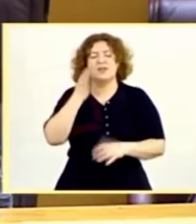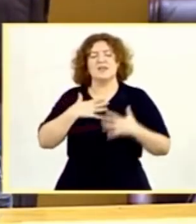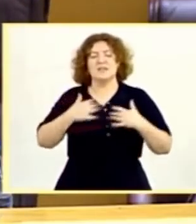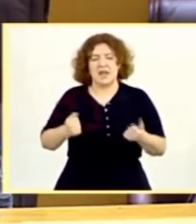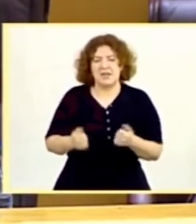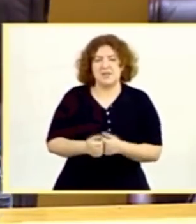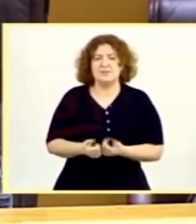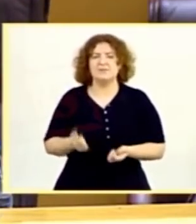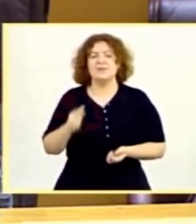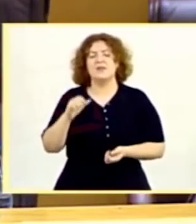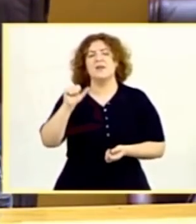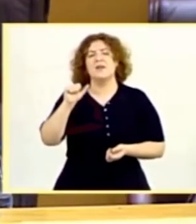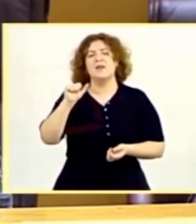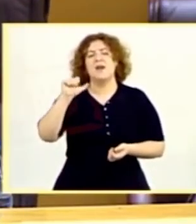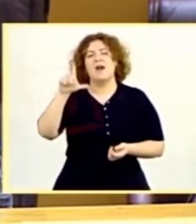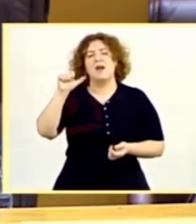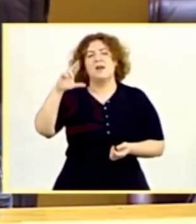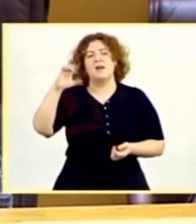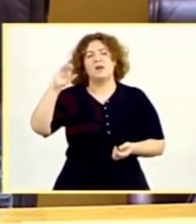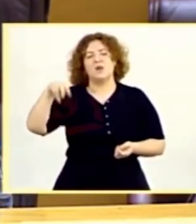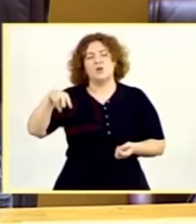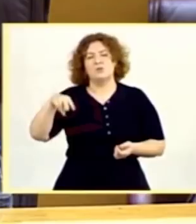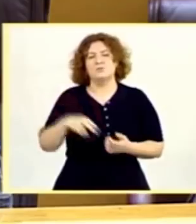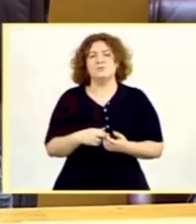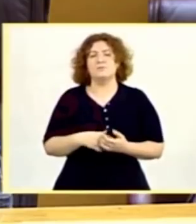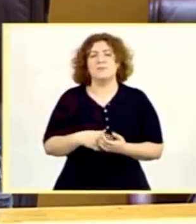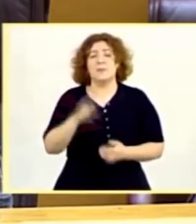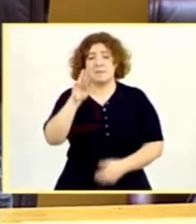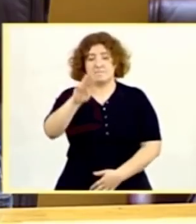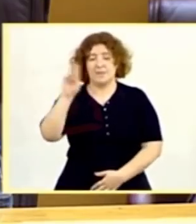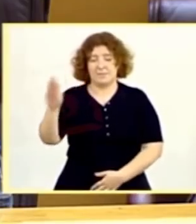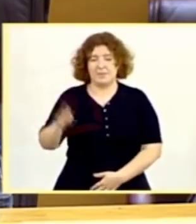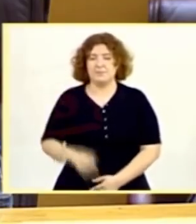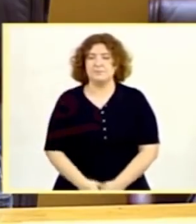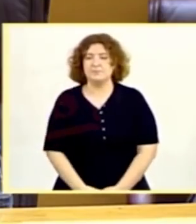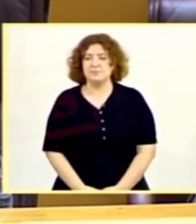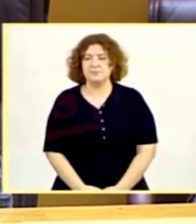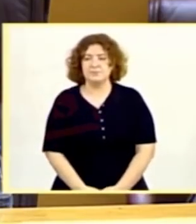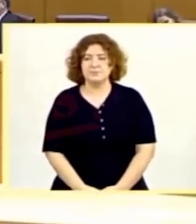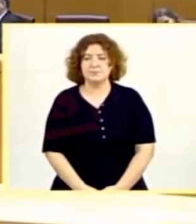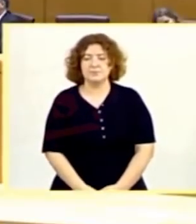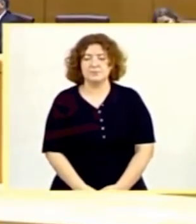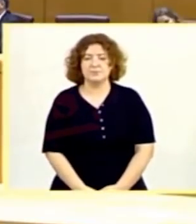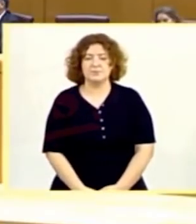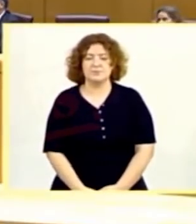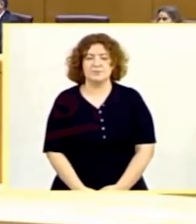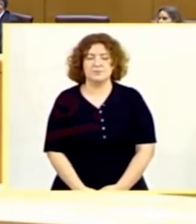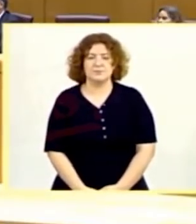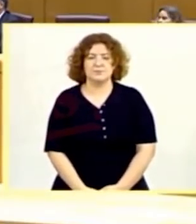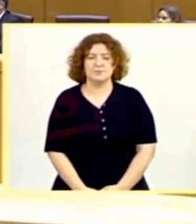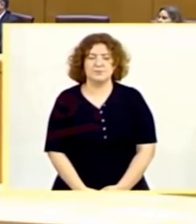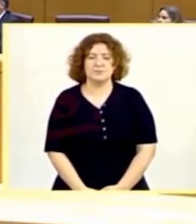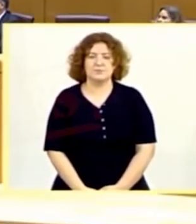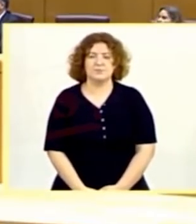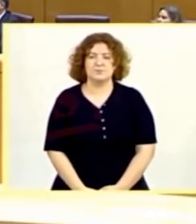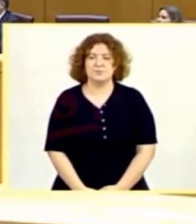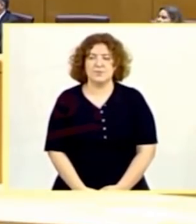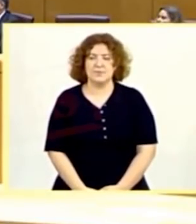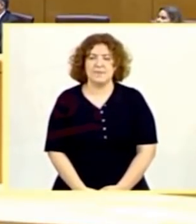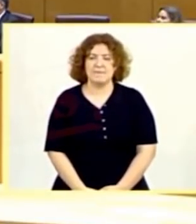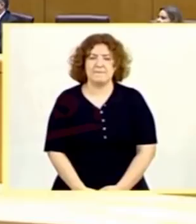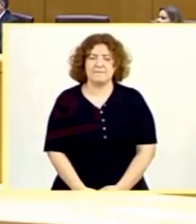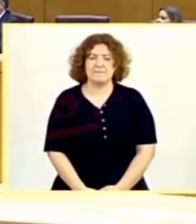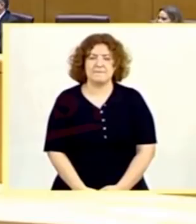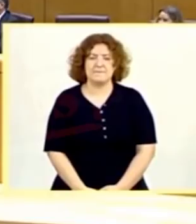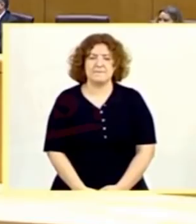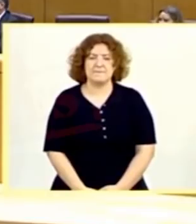Y pedimos el amparo a la mesa del Senado para que se celebrara obligatoriamente. Y en un momento de la pandemia como estamos viviendo,